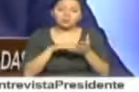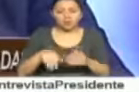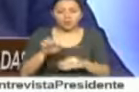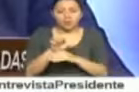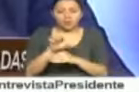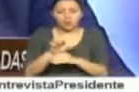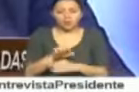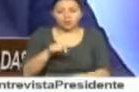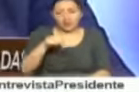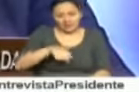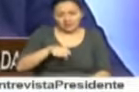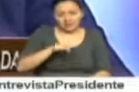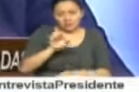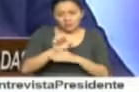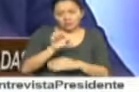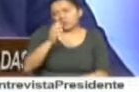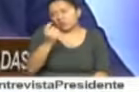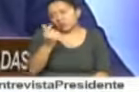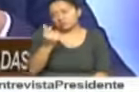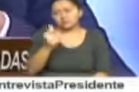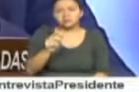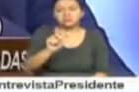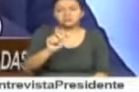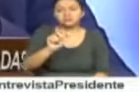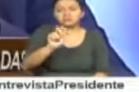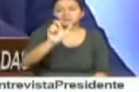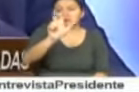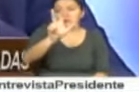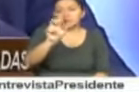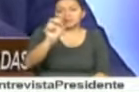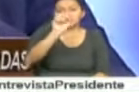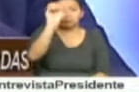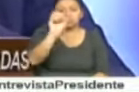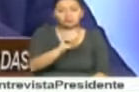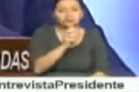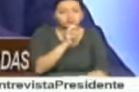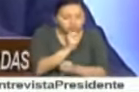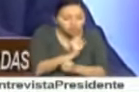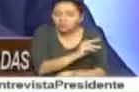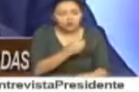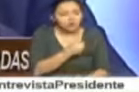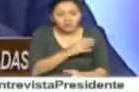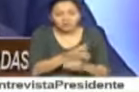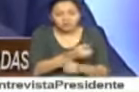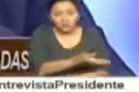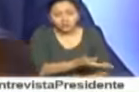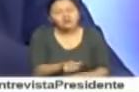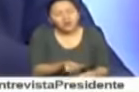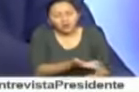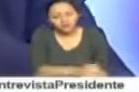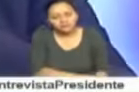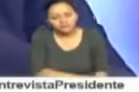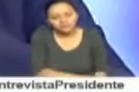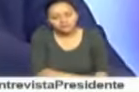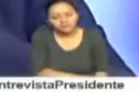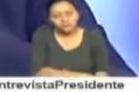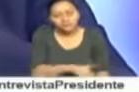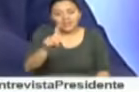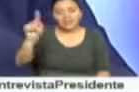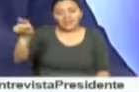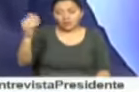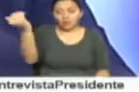seguridad social, haya generales que tengan seguridad social de cerca de $5.000? Y 60% al menos es subsidiado directamente por el pueblo